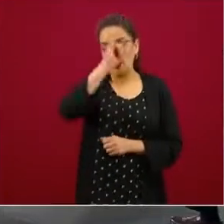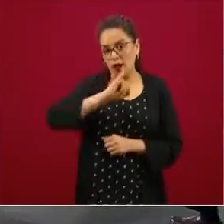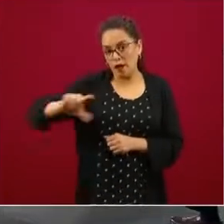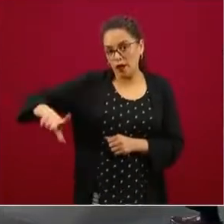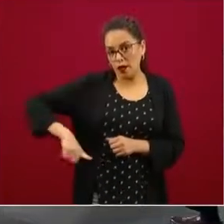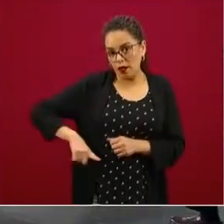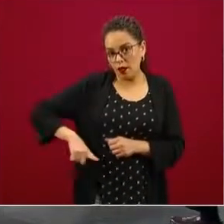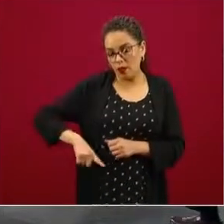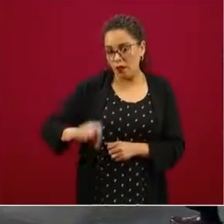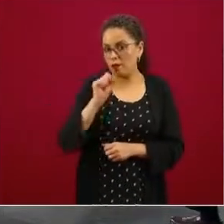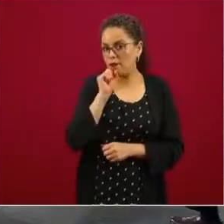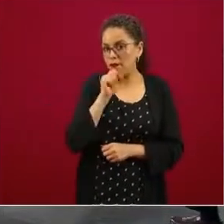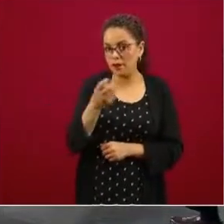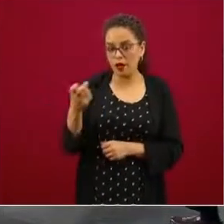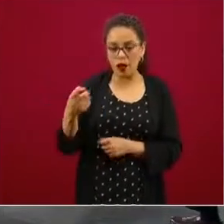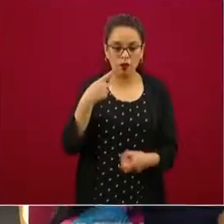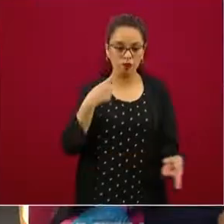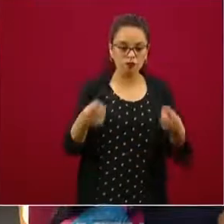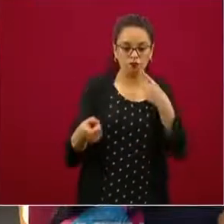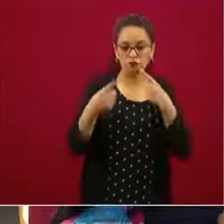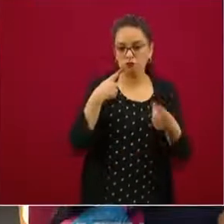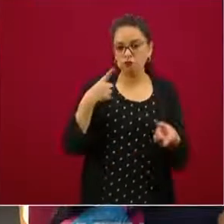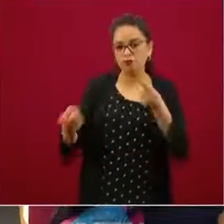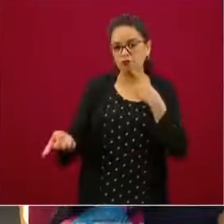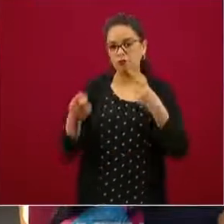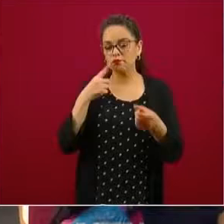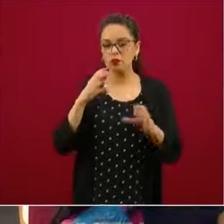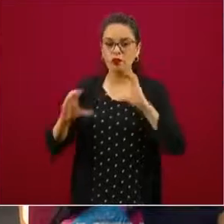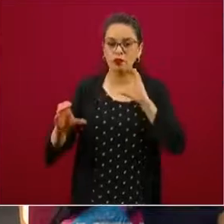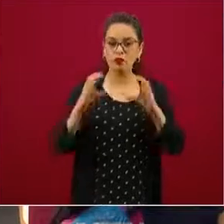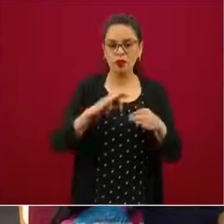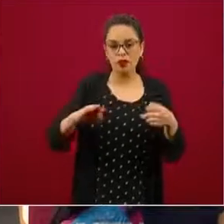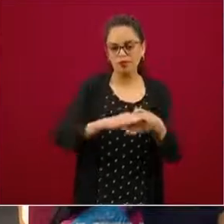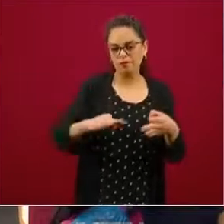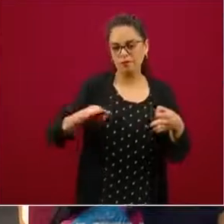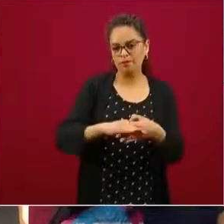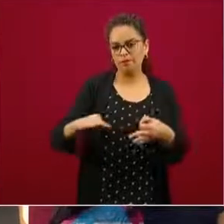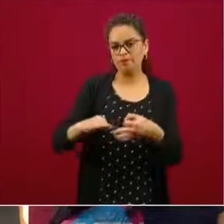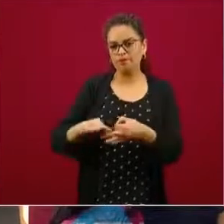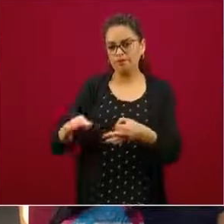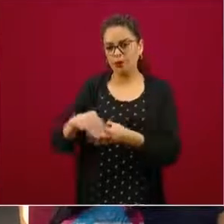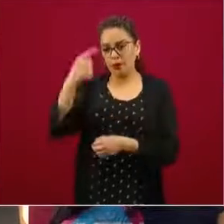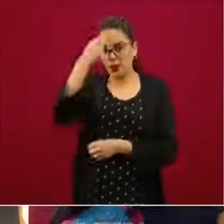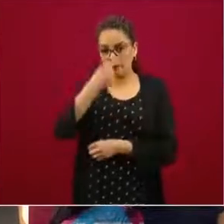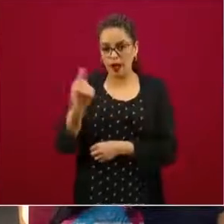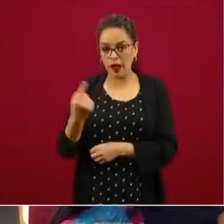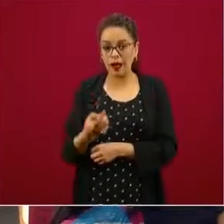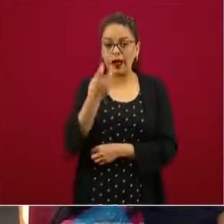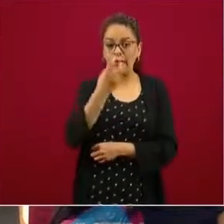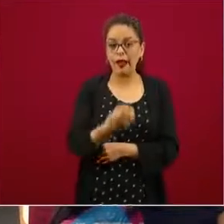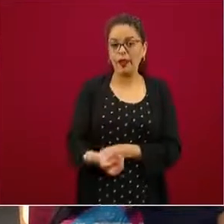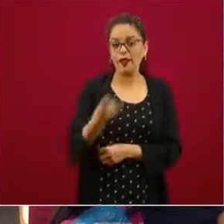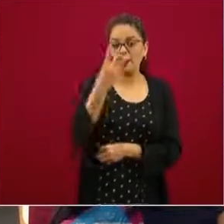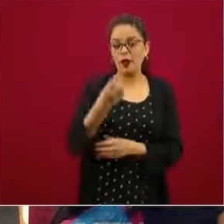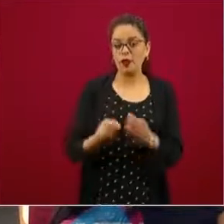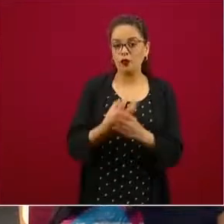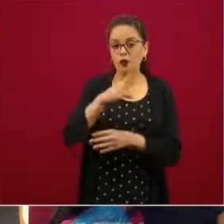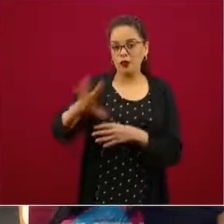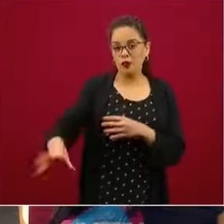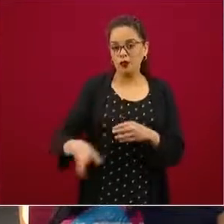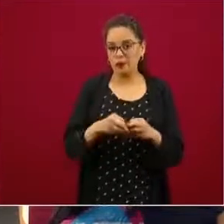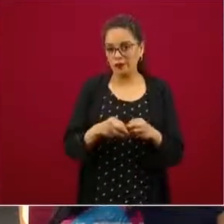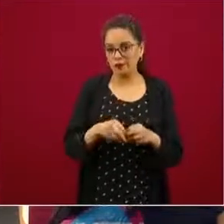con quienes hemos estado hablando de manera permanente sobre estos 3 sectores. Desde luego ahí está estados